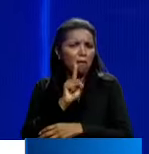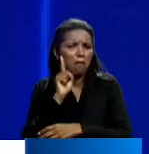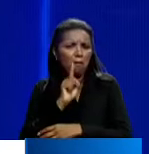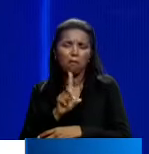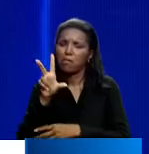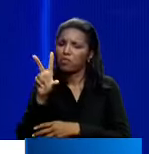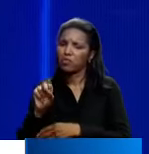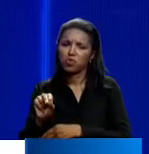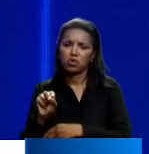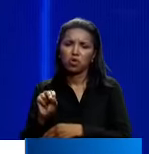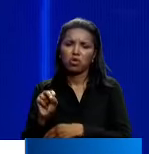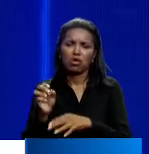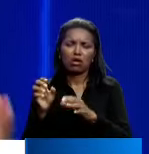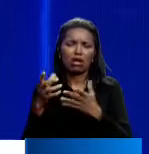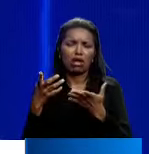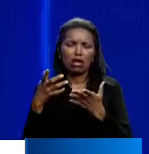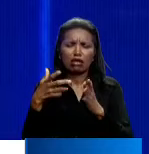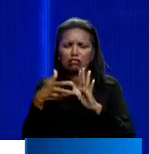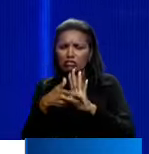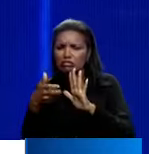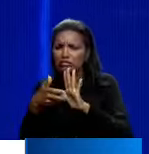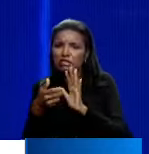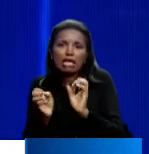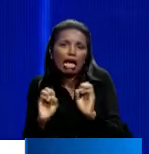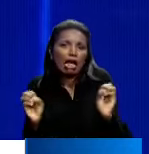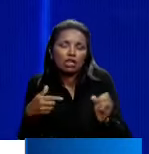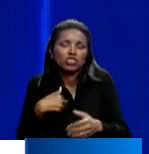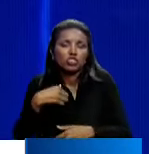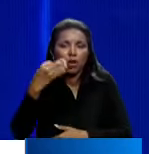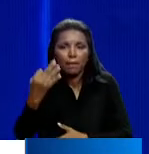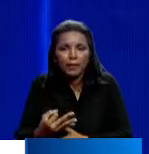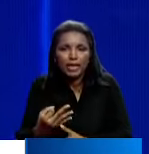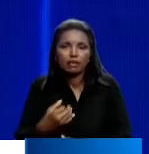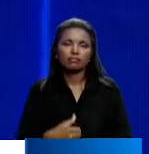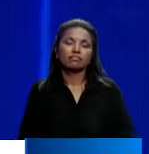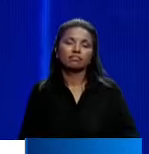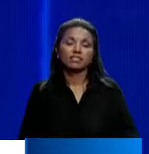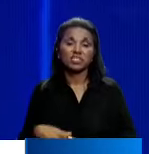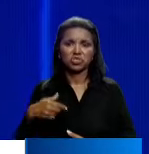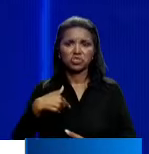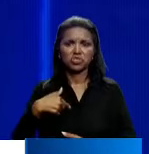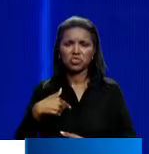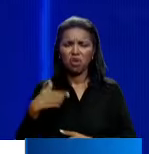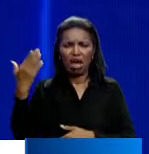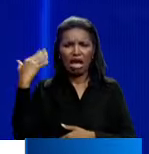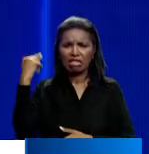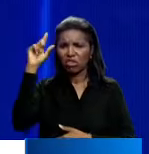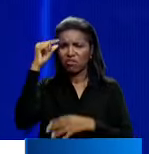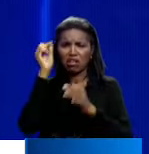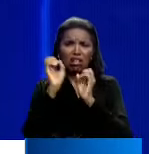miento, no hurto. Lo hemos planteado con claridad. No hemos sido